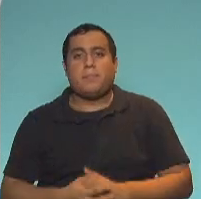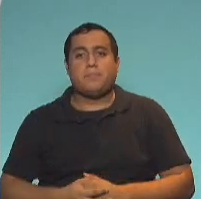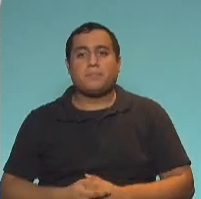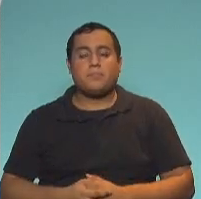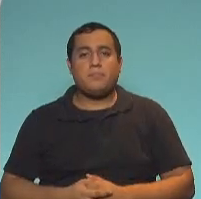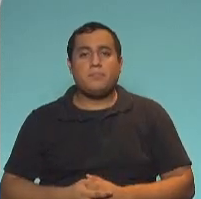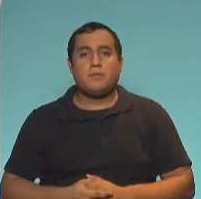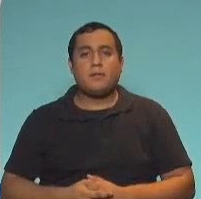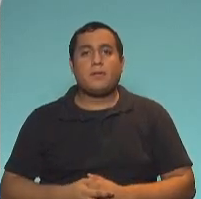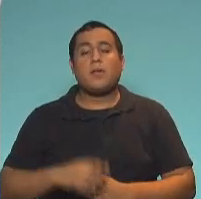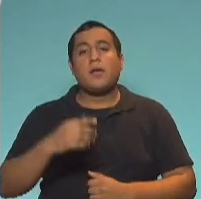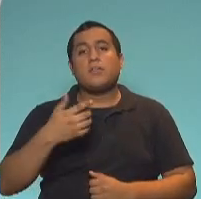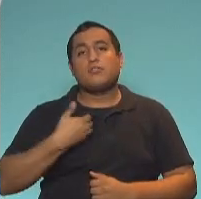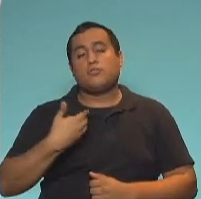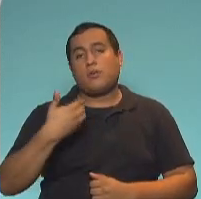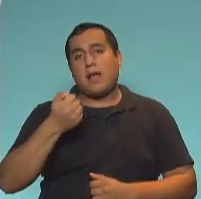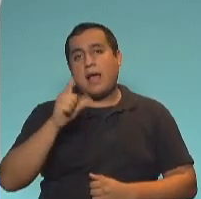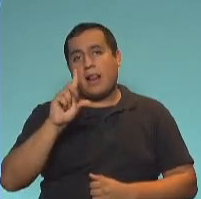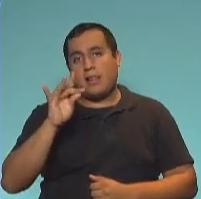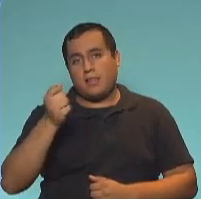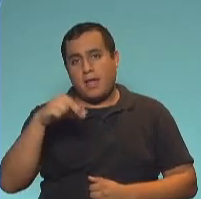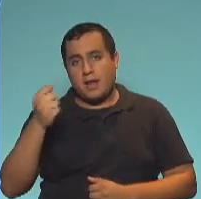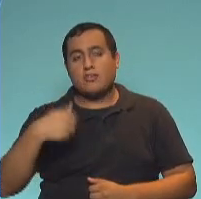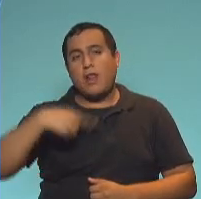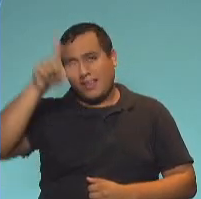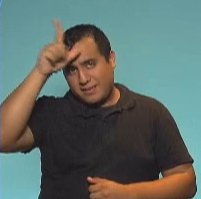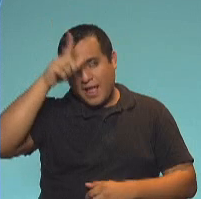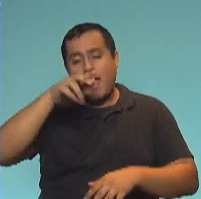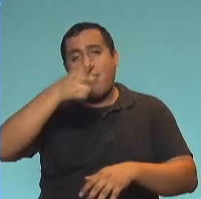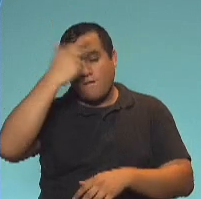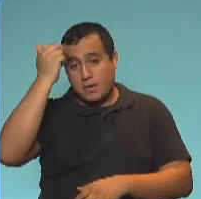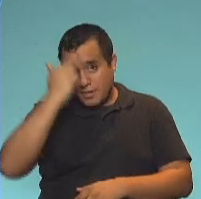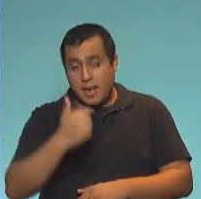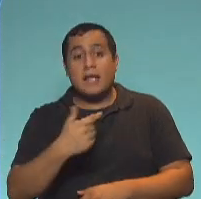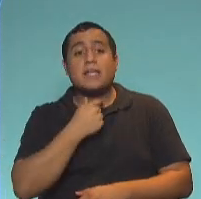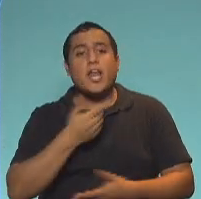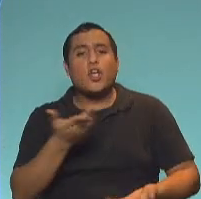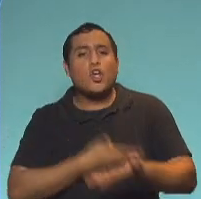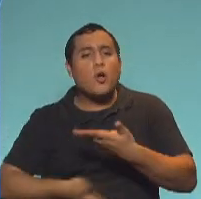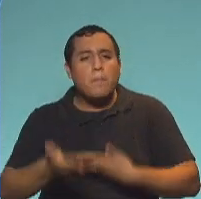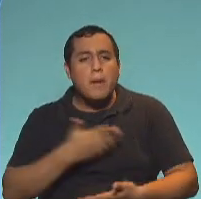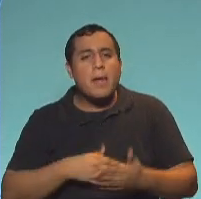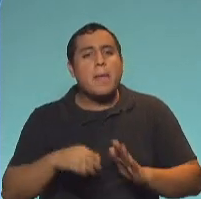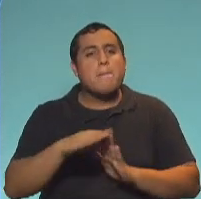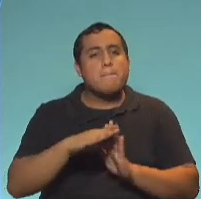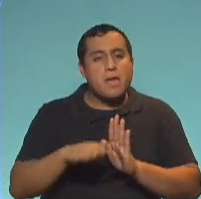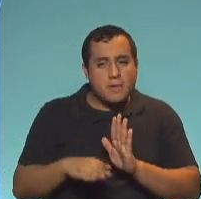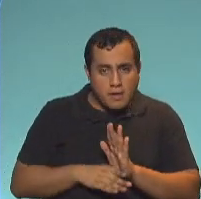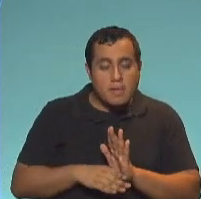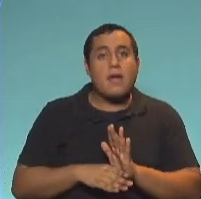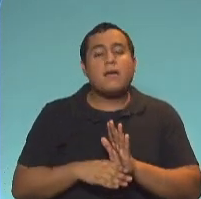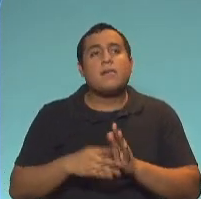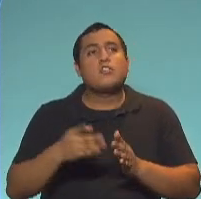gracias mi nombre es alan ávila soy licenciada en enfermería y desde aquí queremos compartirles que si bien las medidas de prevención de transmisión de